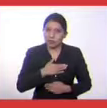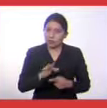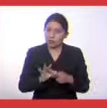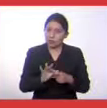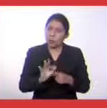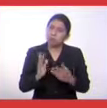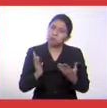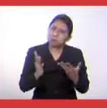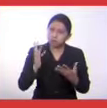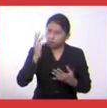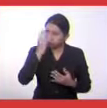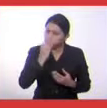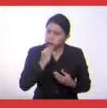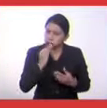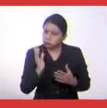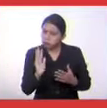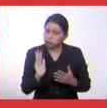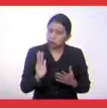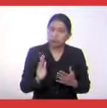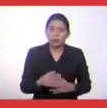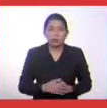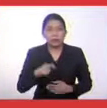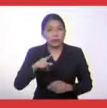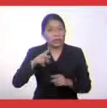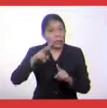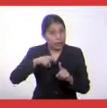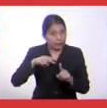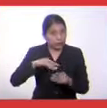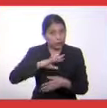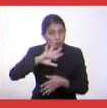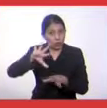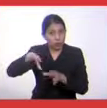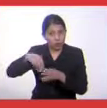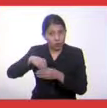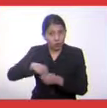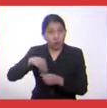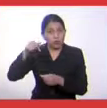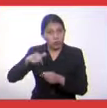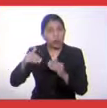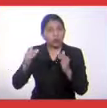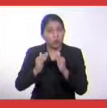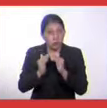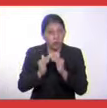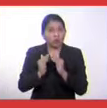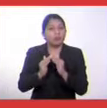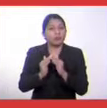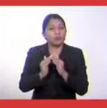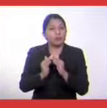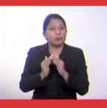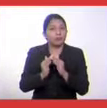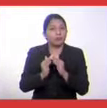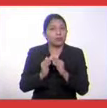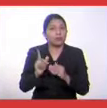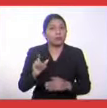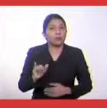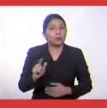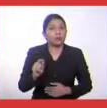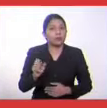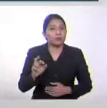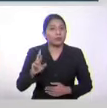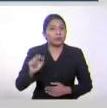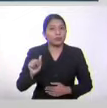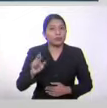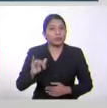estética. Por esta característica, todos estos textos son también considerados textos literarios.